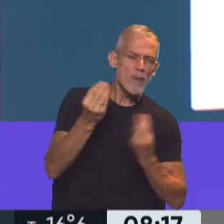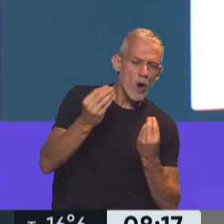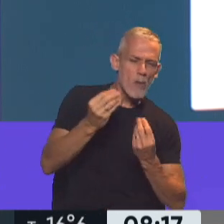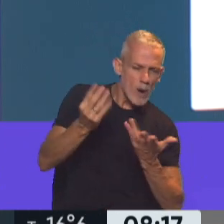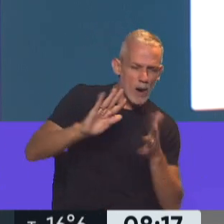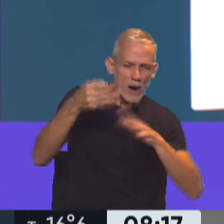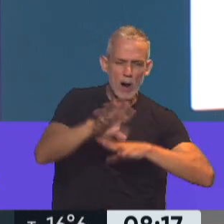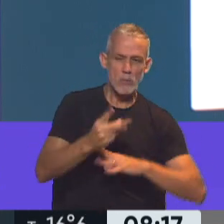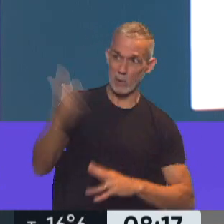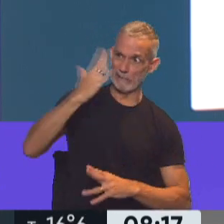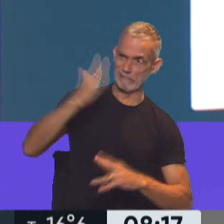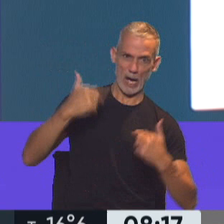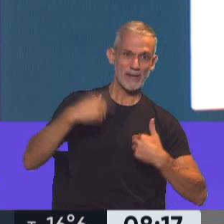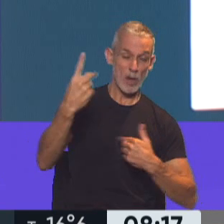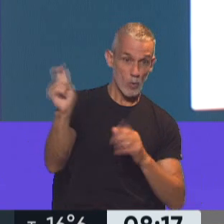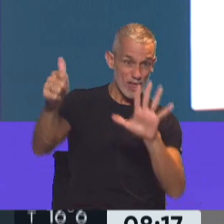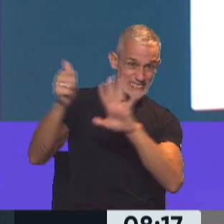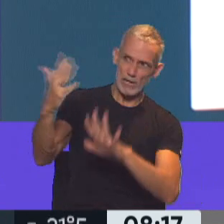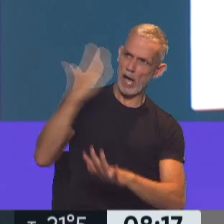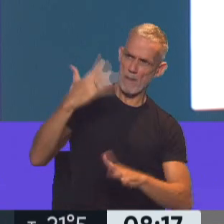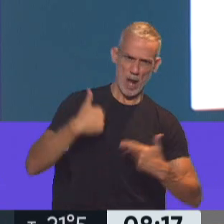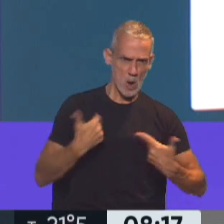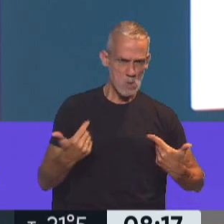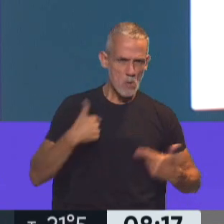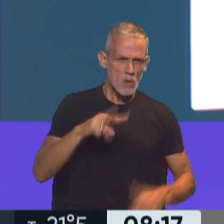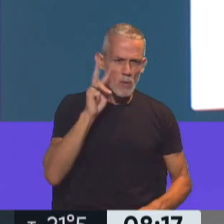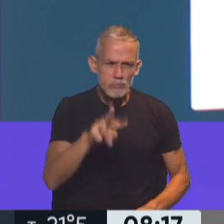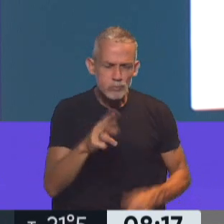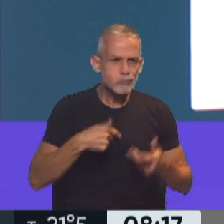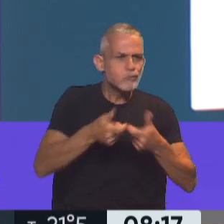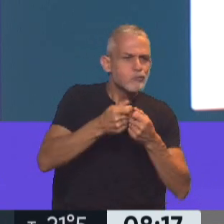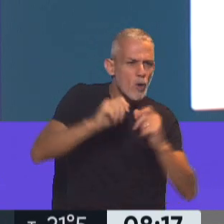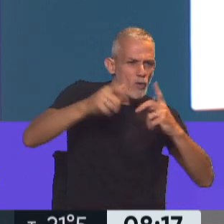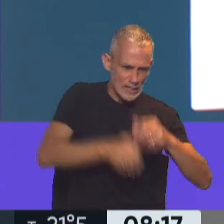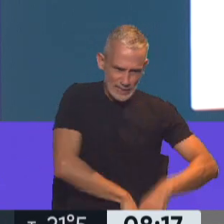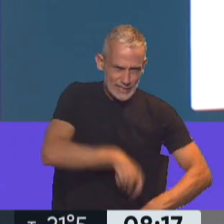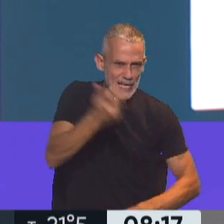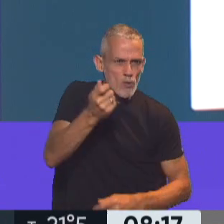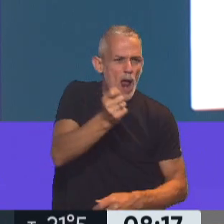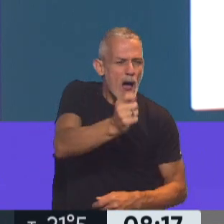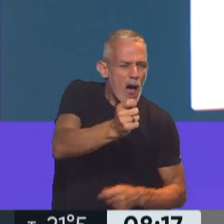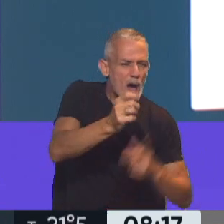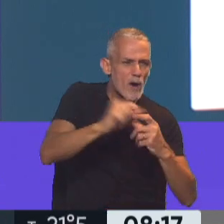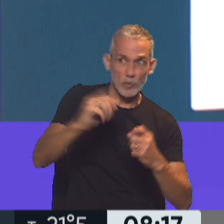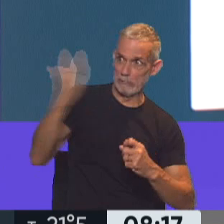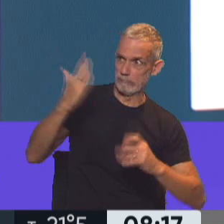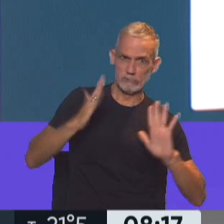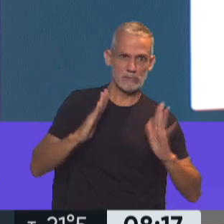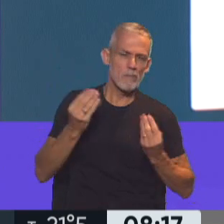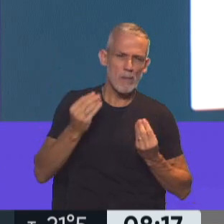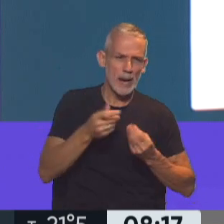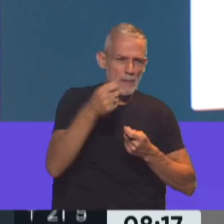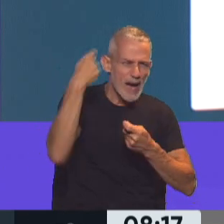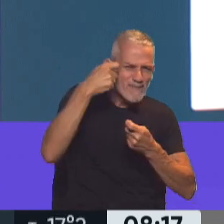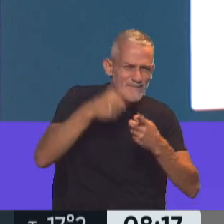sido intimidado por uno de los 6 cuando observó que estaba tomando su teléfono celular para